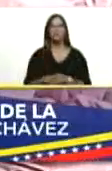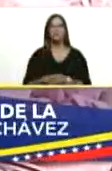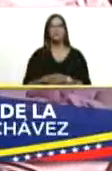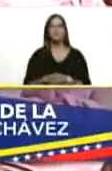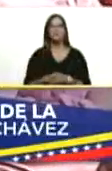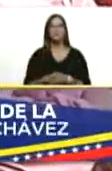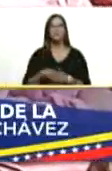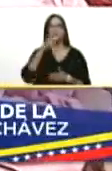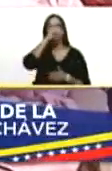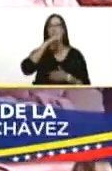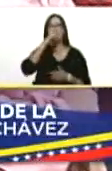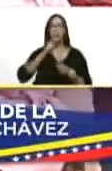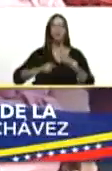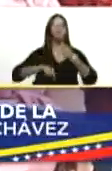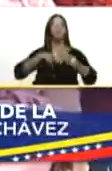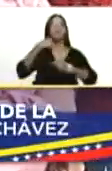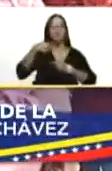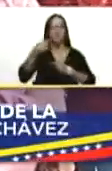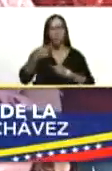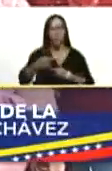en los años subsiguientes